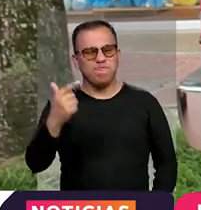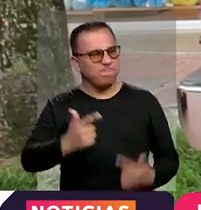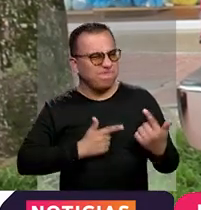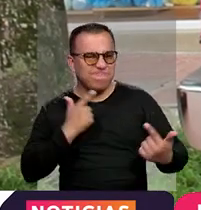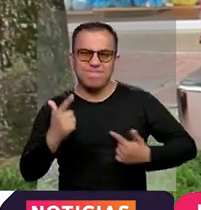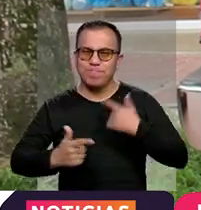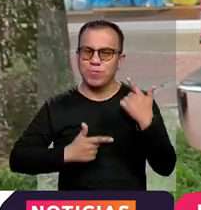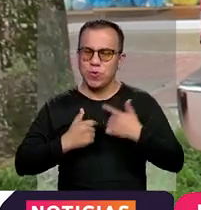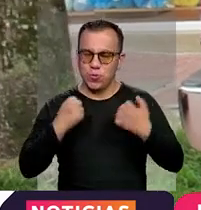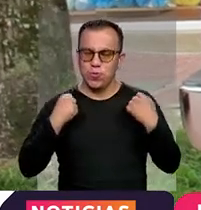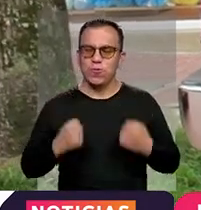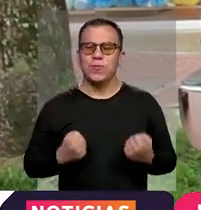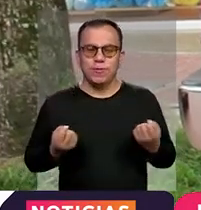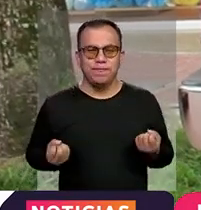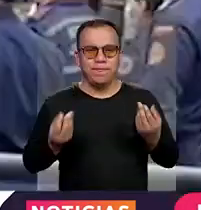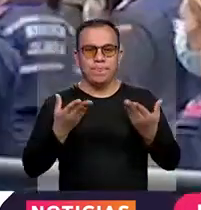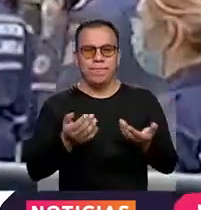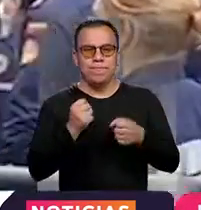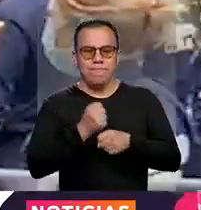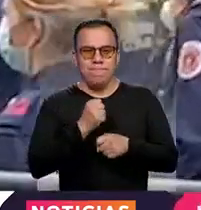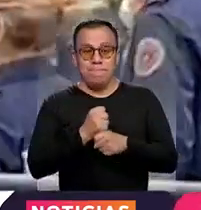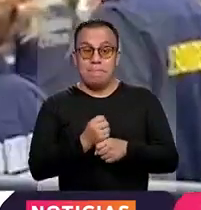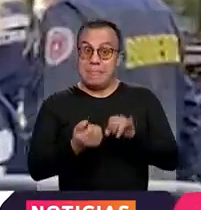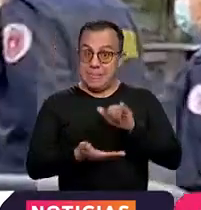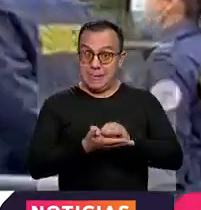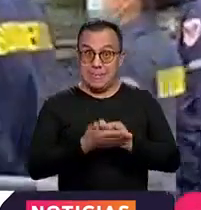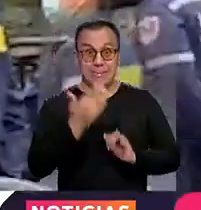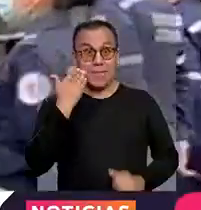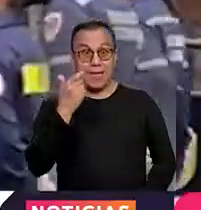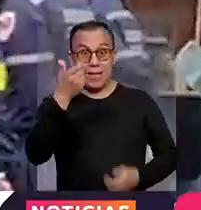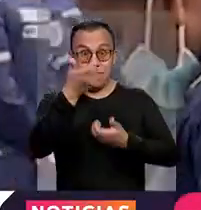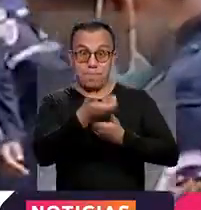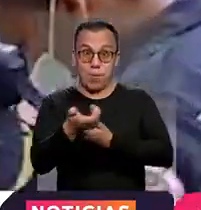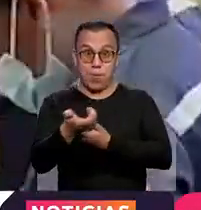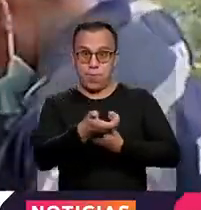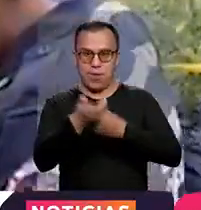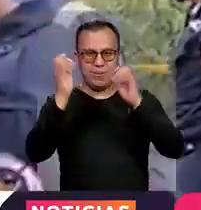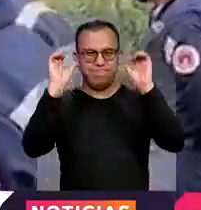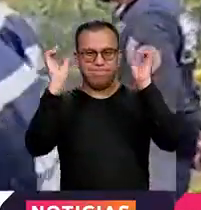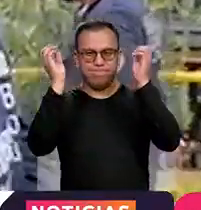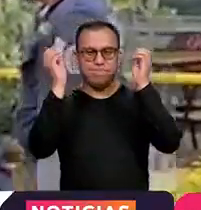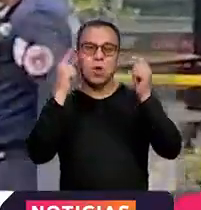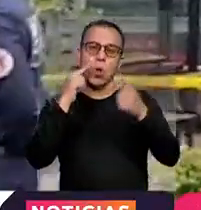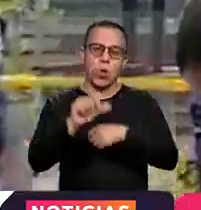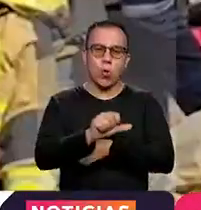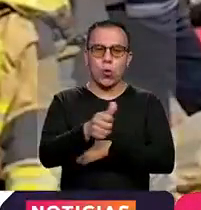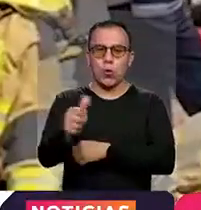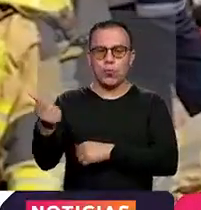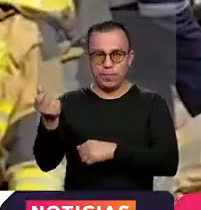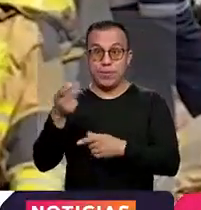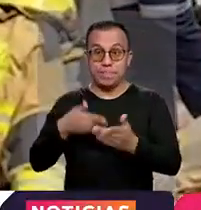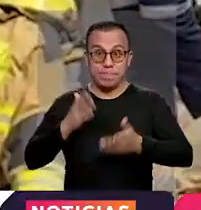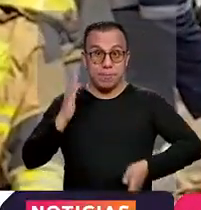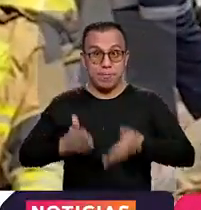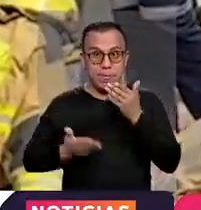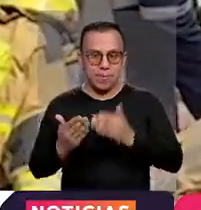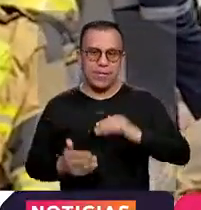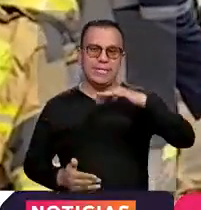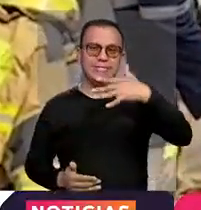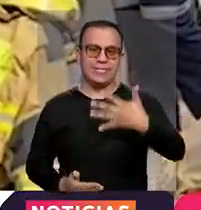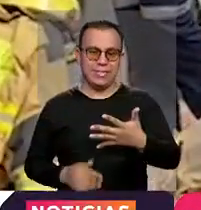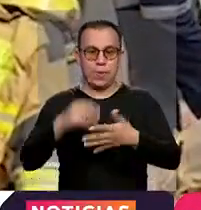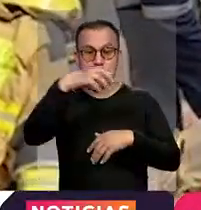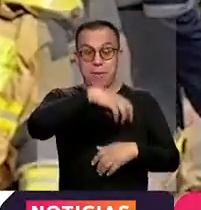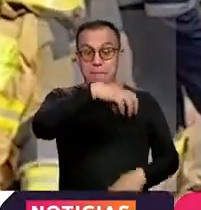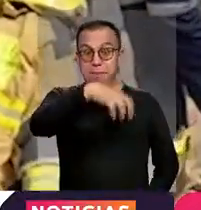guerreras y entregadas a nuestro trabajo. Como esta bombera, otras integrantes de la institución hicieron parte de la carrera atravesando 5